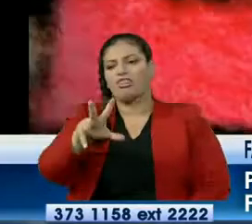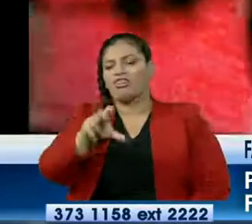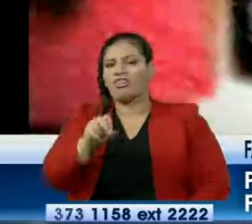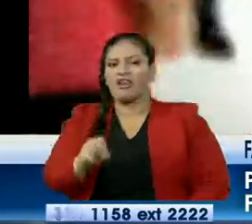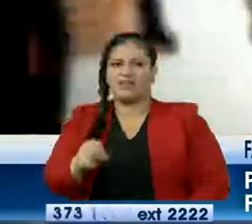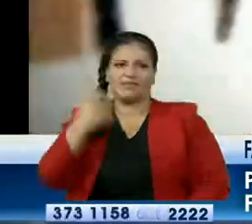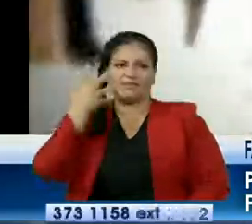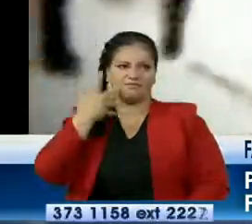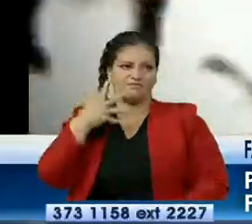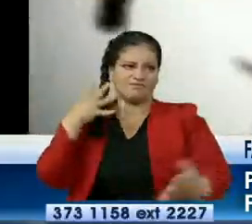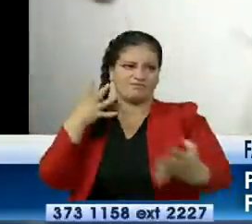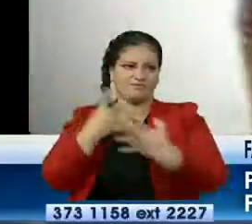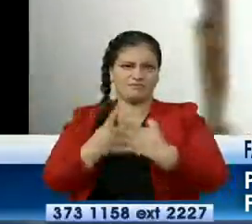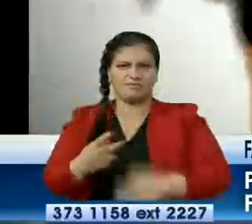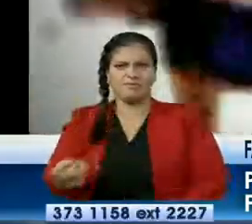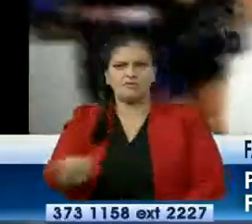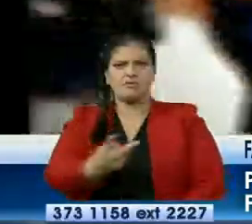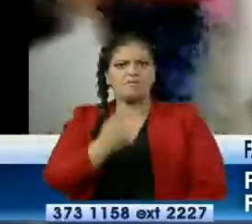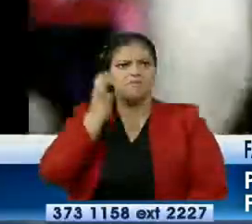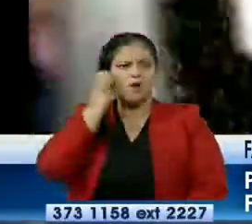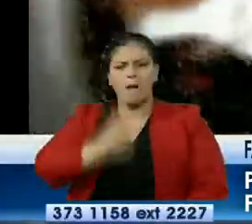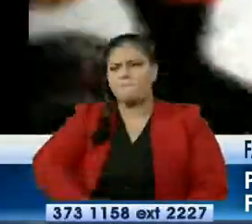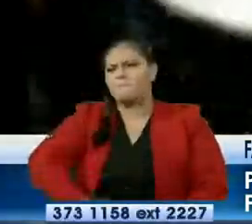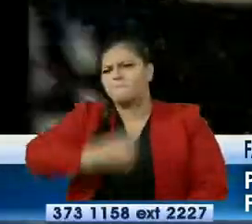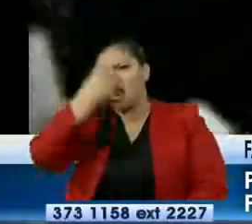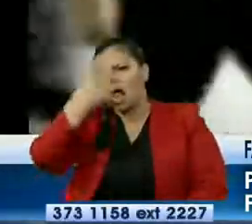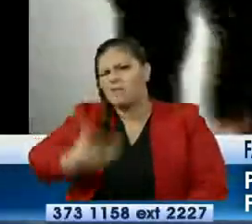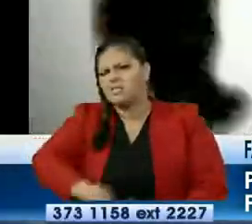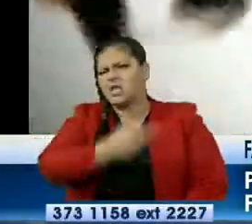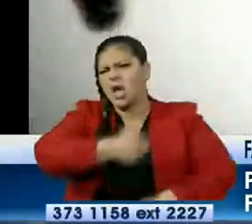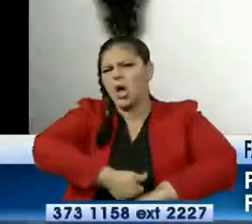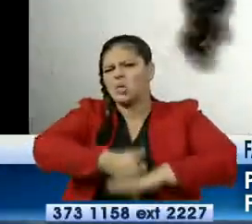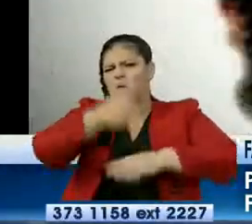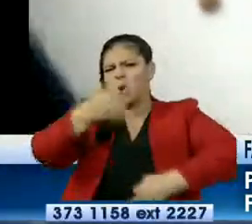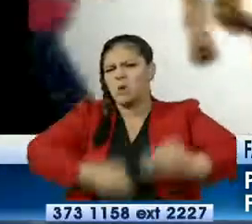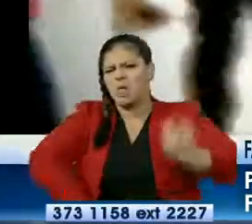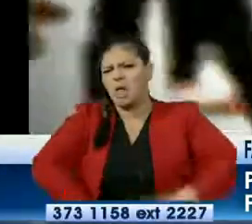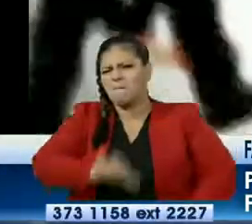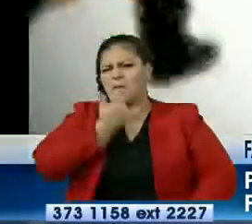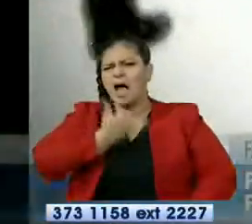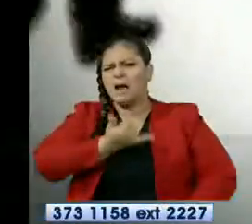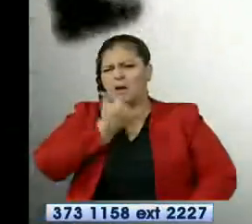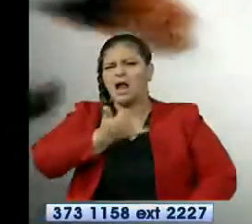pedían además una rectificación a la sentencia. Informó Adriana Peralta.